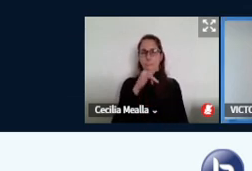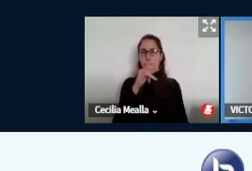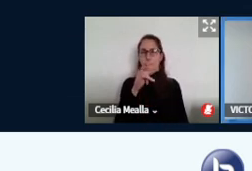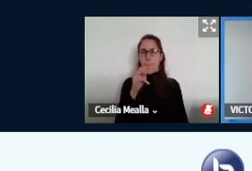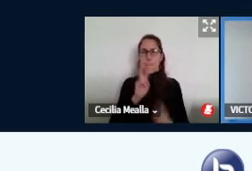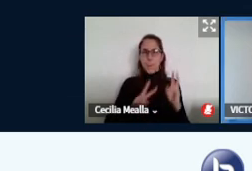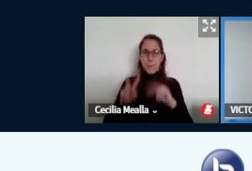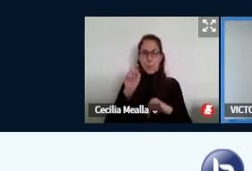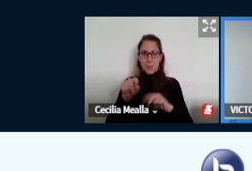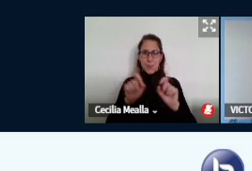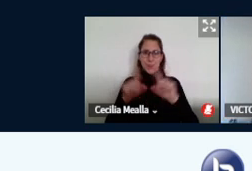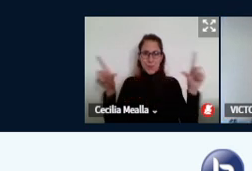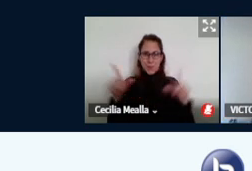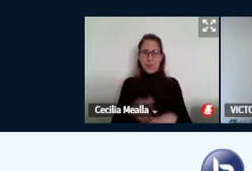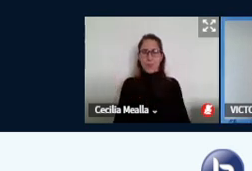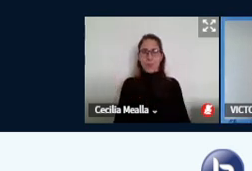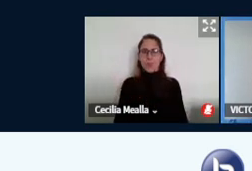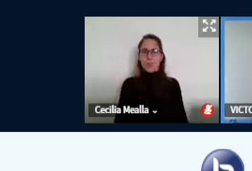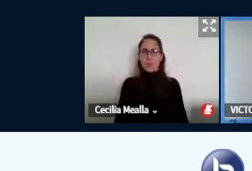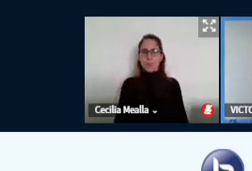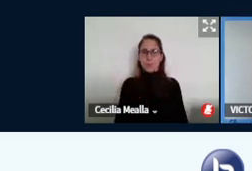Sí, ahí va.